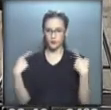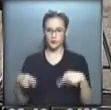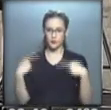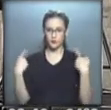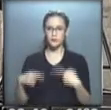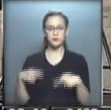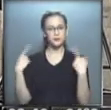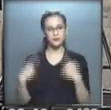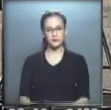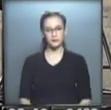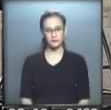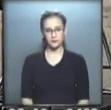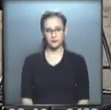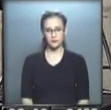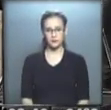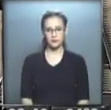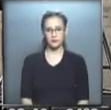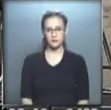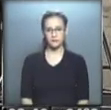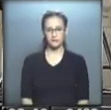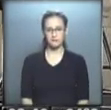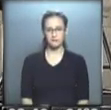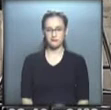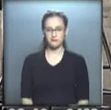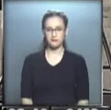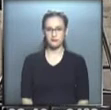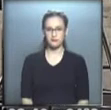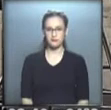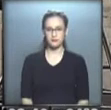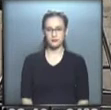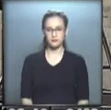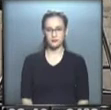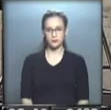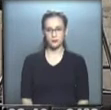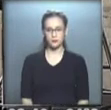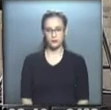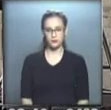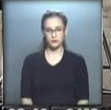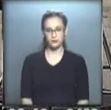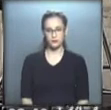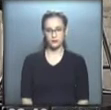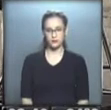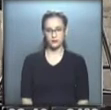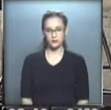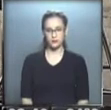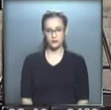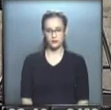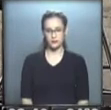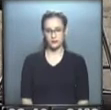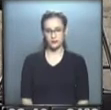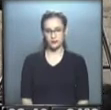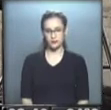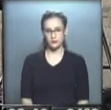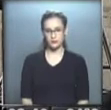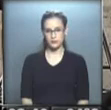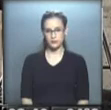cigarra, después de un año bajo la tierra, igual que sobreviviente